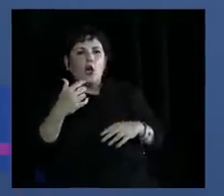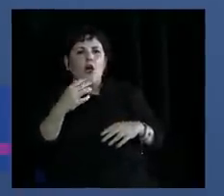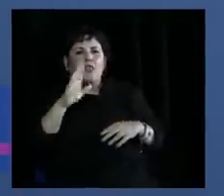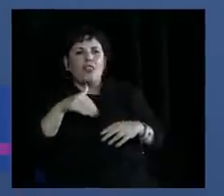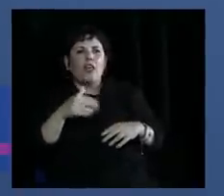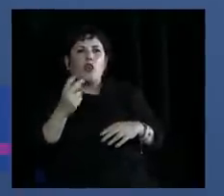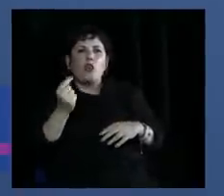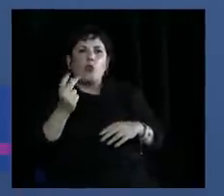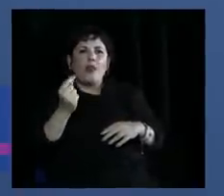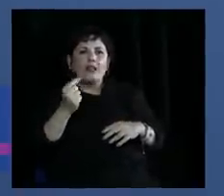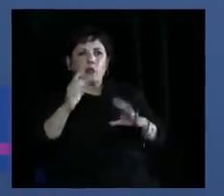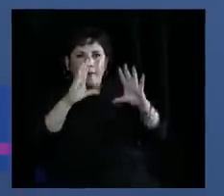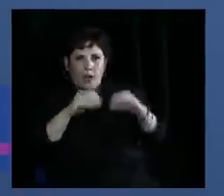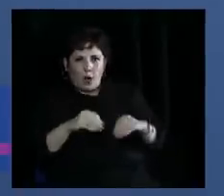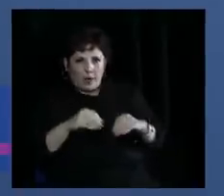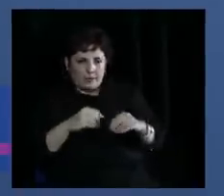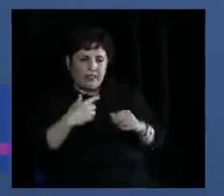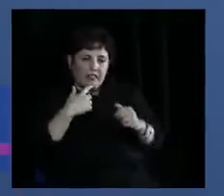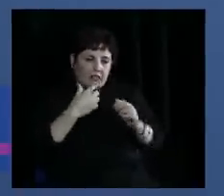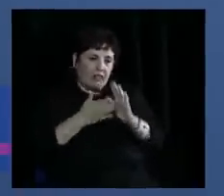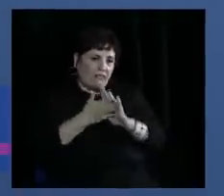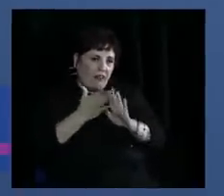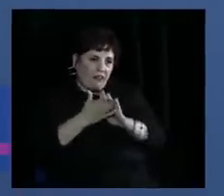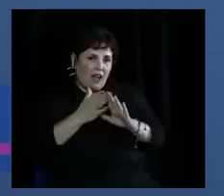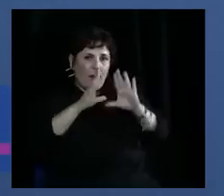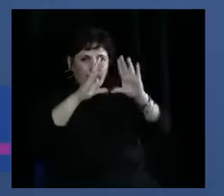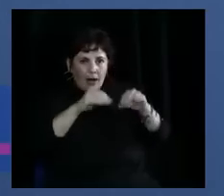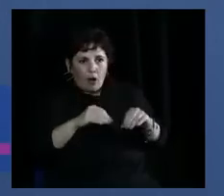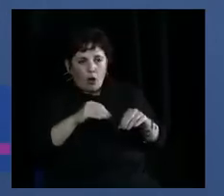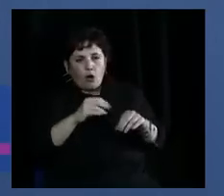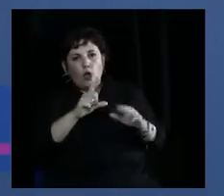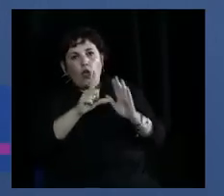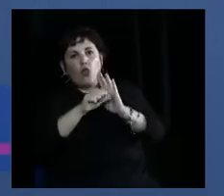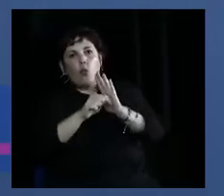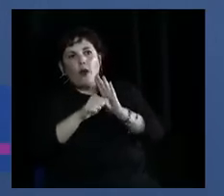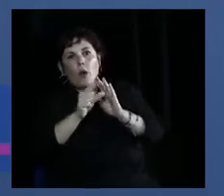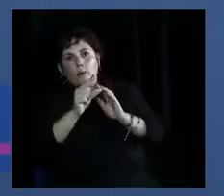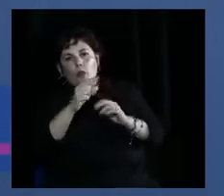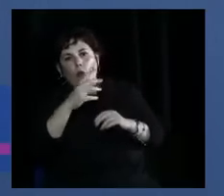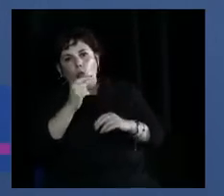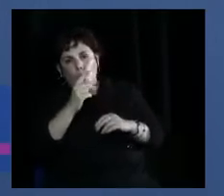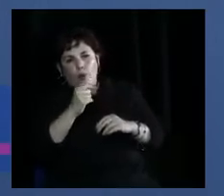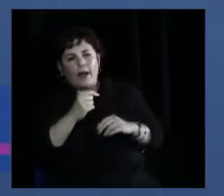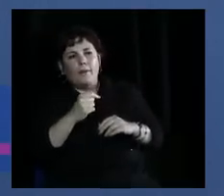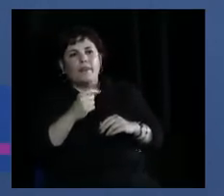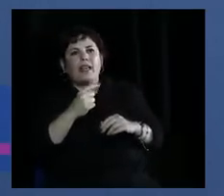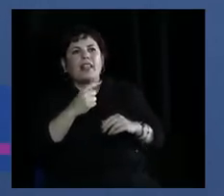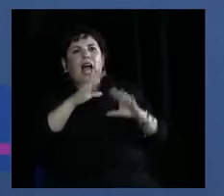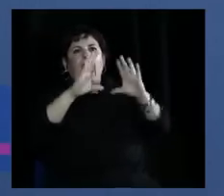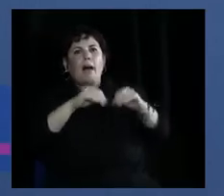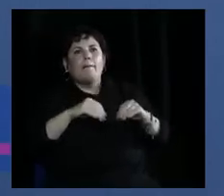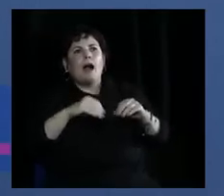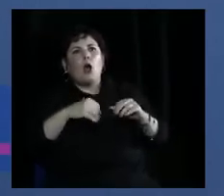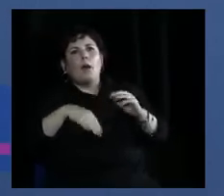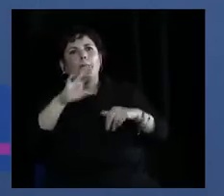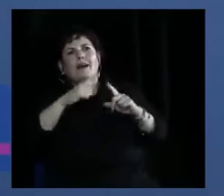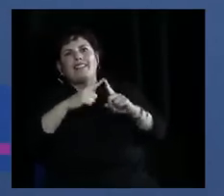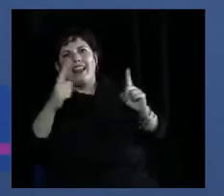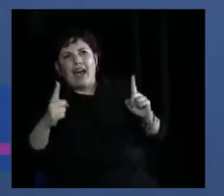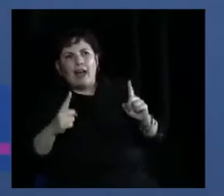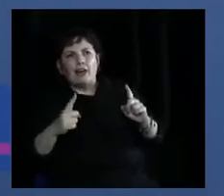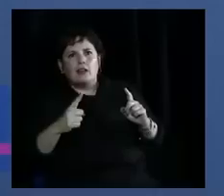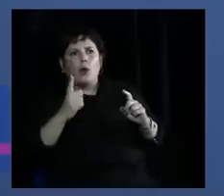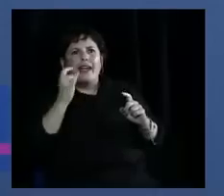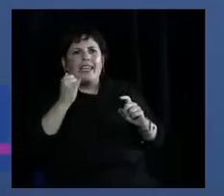de la duración de los apagones, ¿tá? Un 7,5 aumento de la frecuencia, o sea, apagones más largos y